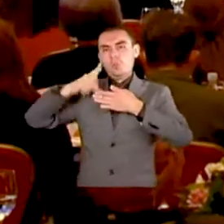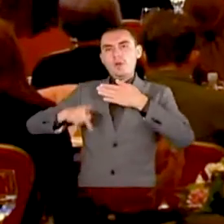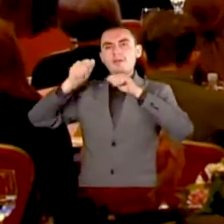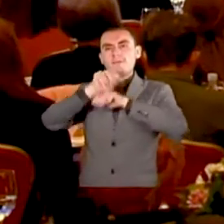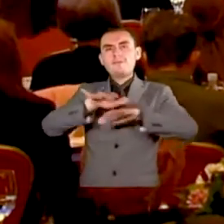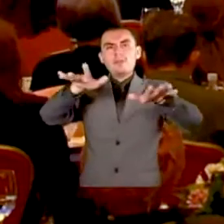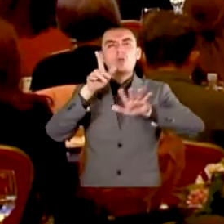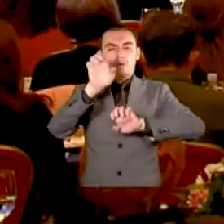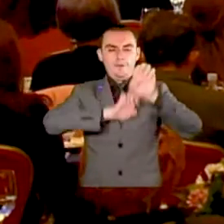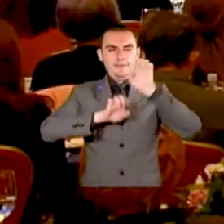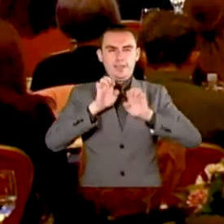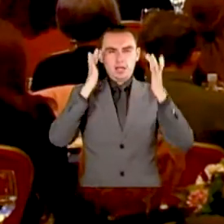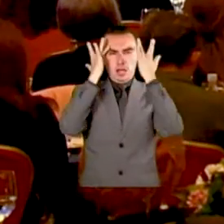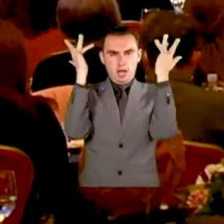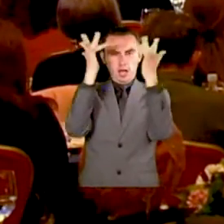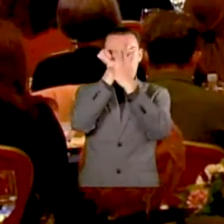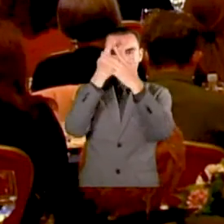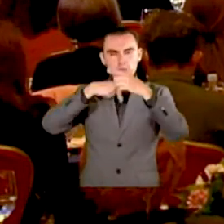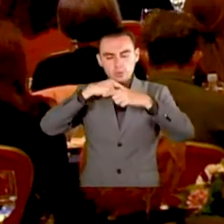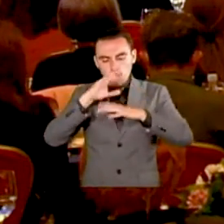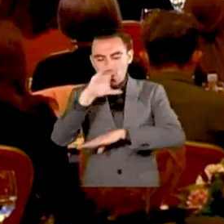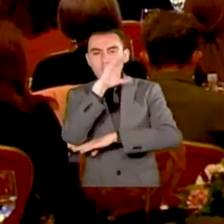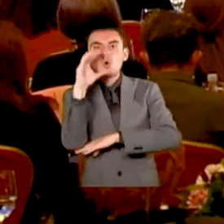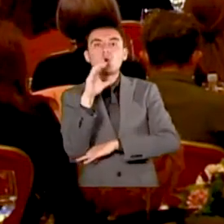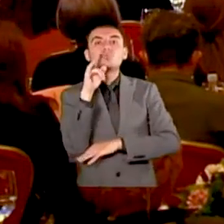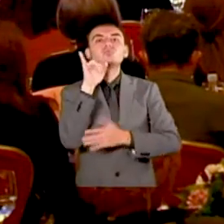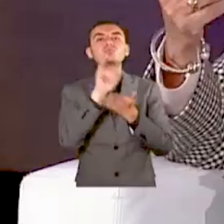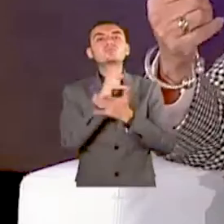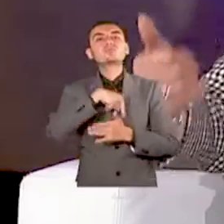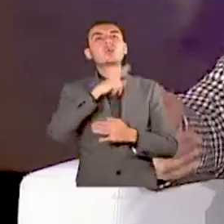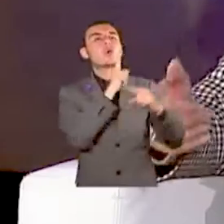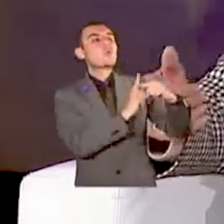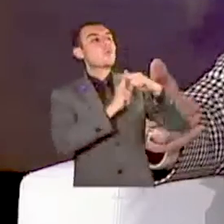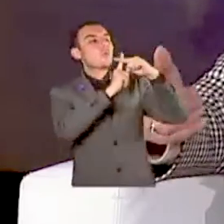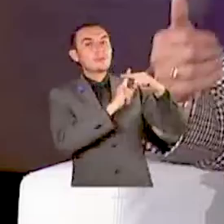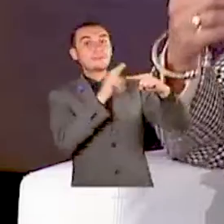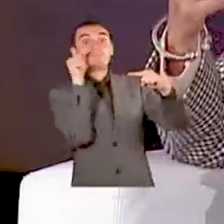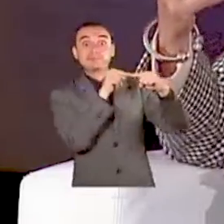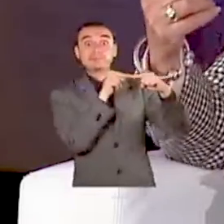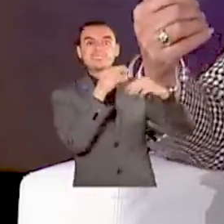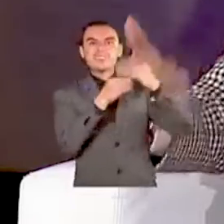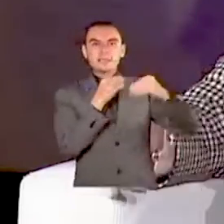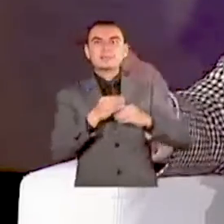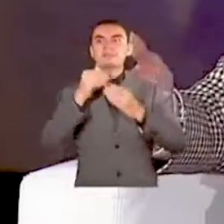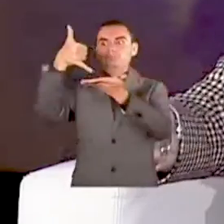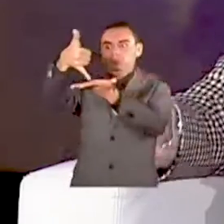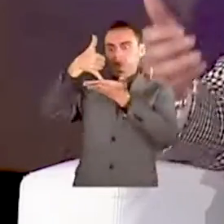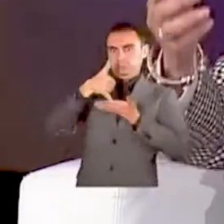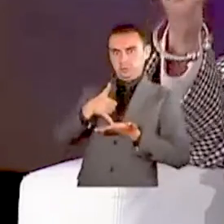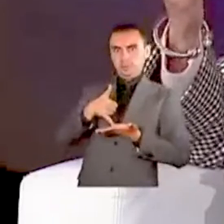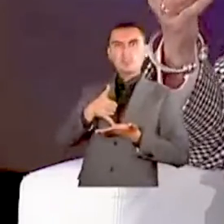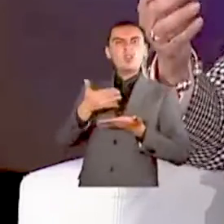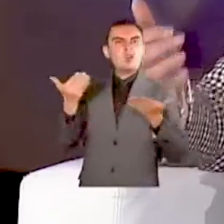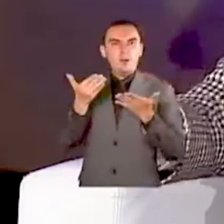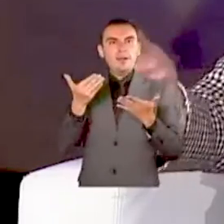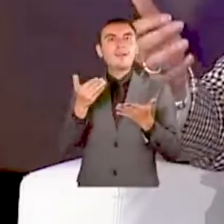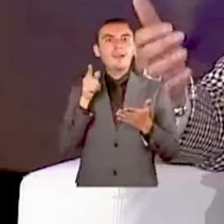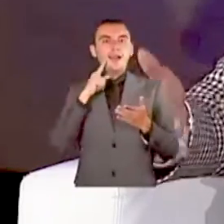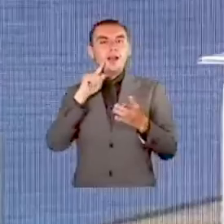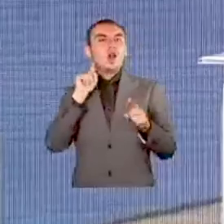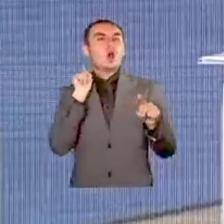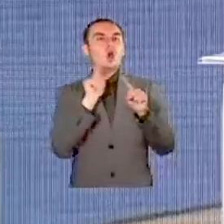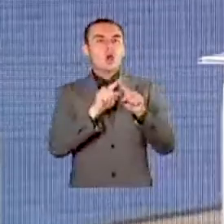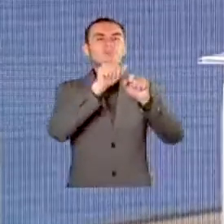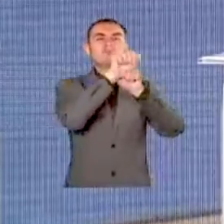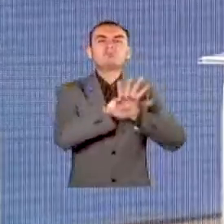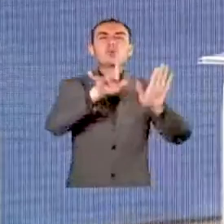de prevención de la salud mental de los colombianos, donde la Procuraduría se ganó un premio por visibilizar ese